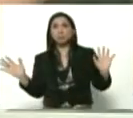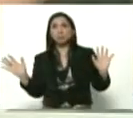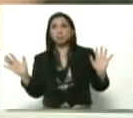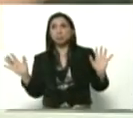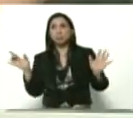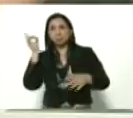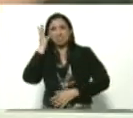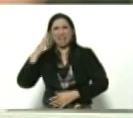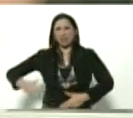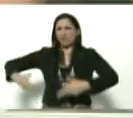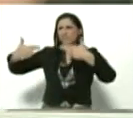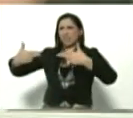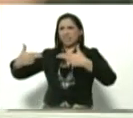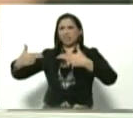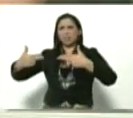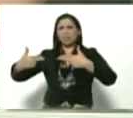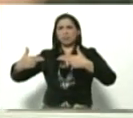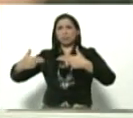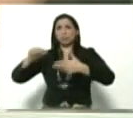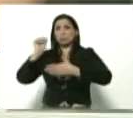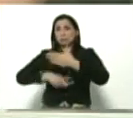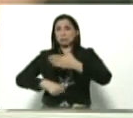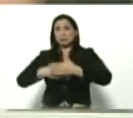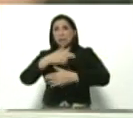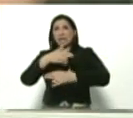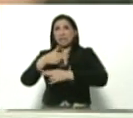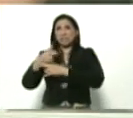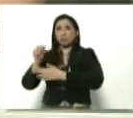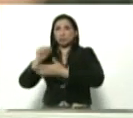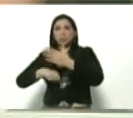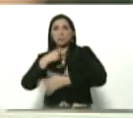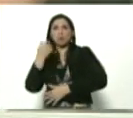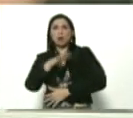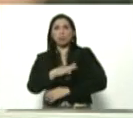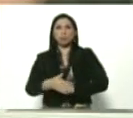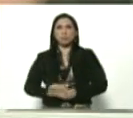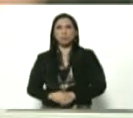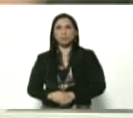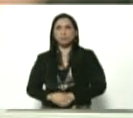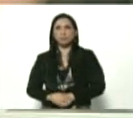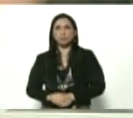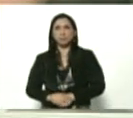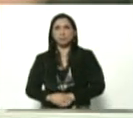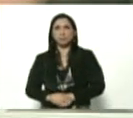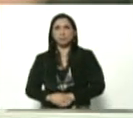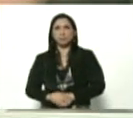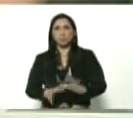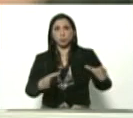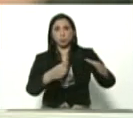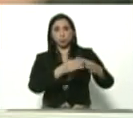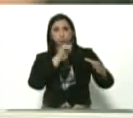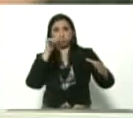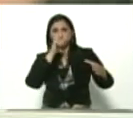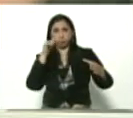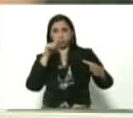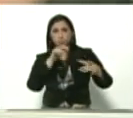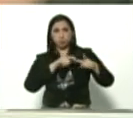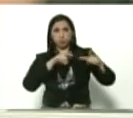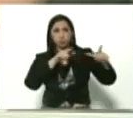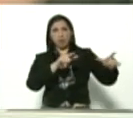Crearon un enfrentamiento sin heridos, sin bajas, entre los narcotraficantes de esta zona del